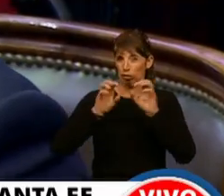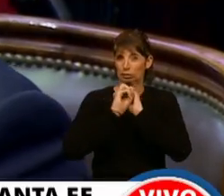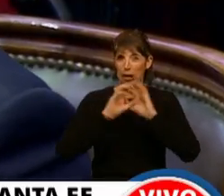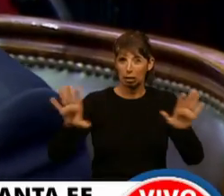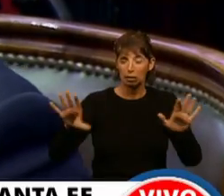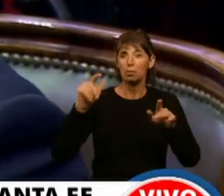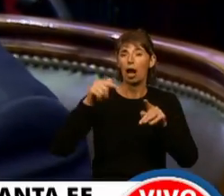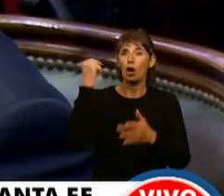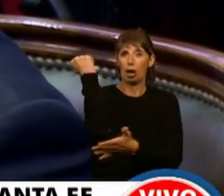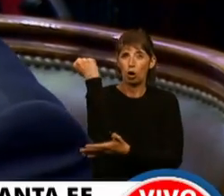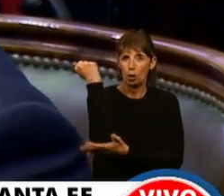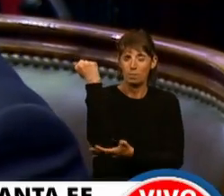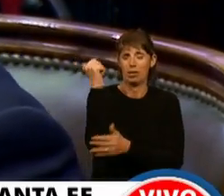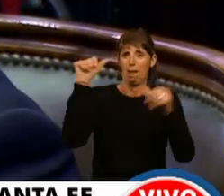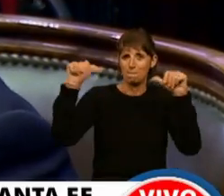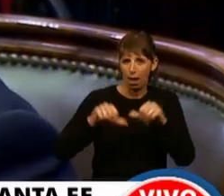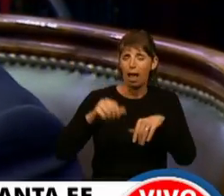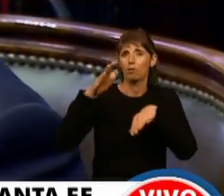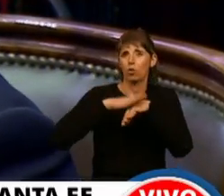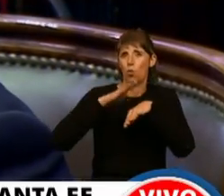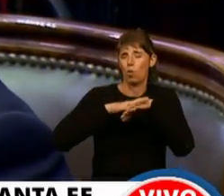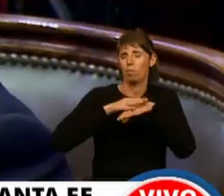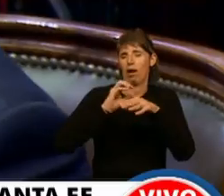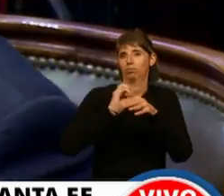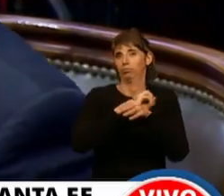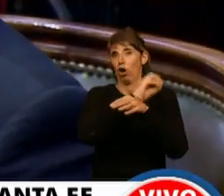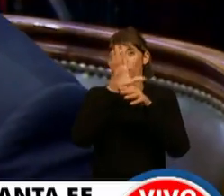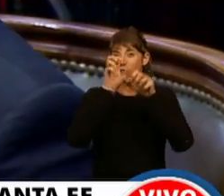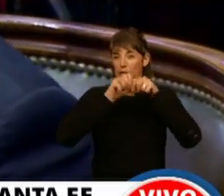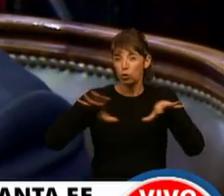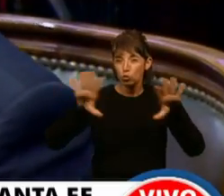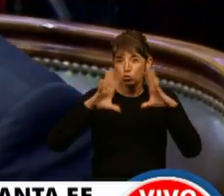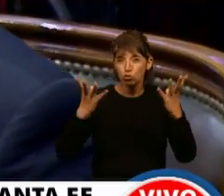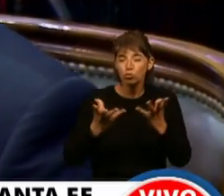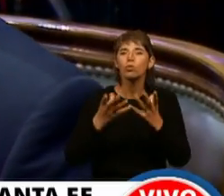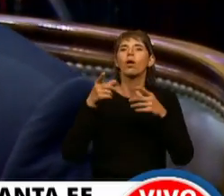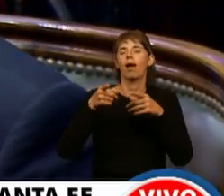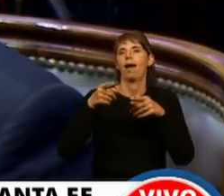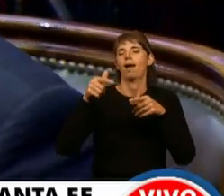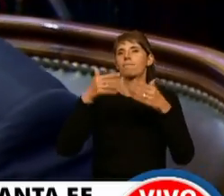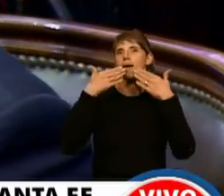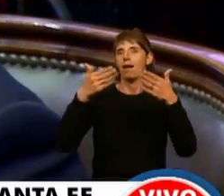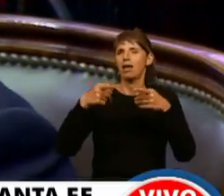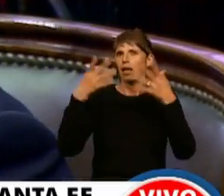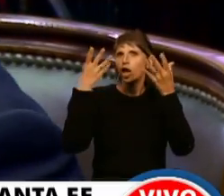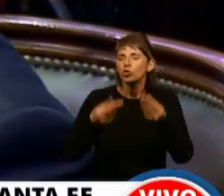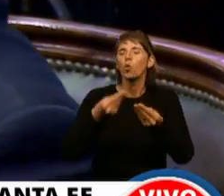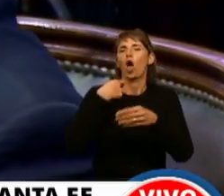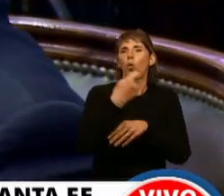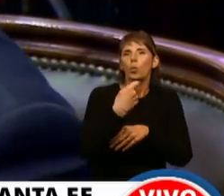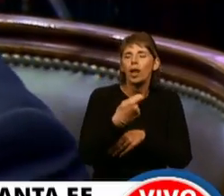económica y pandémica va a significar una gran ayuda al bolsillo de los jubilados pensionados